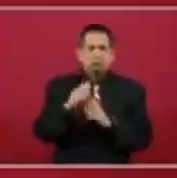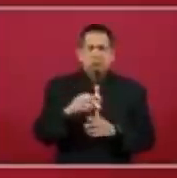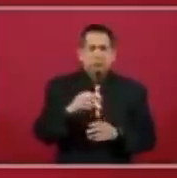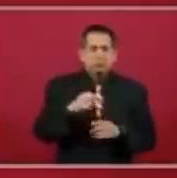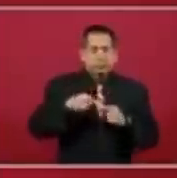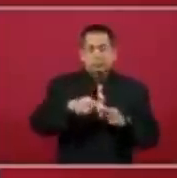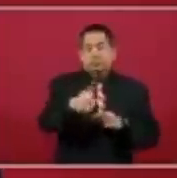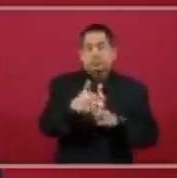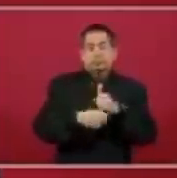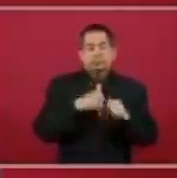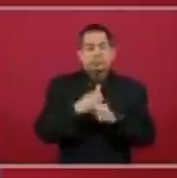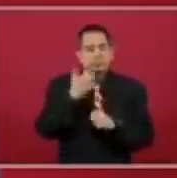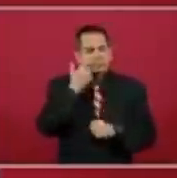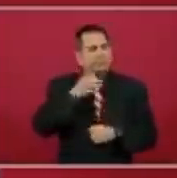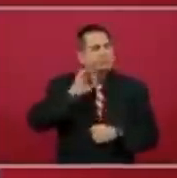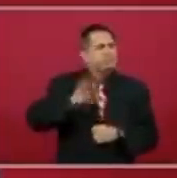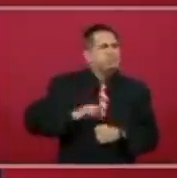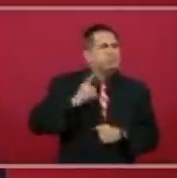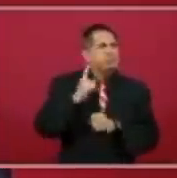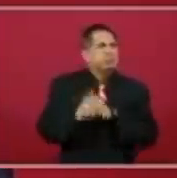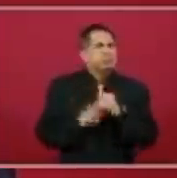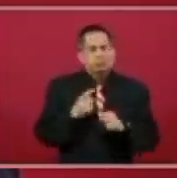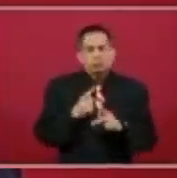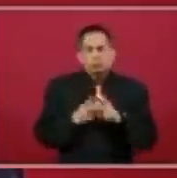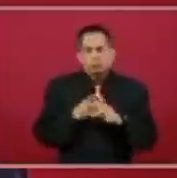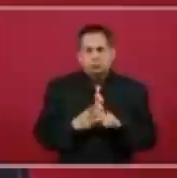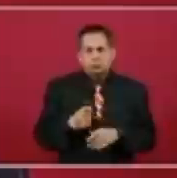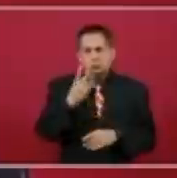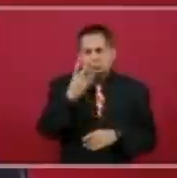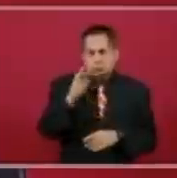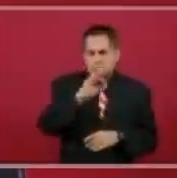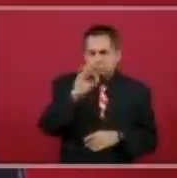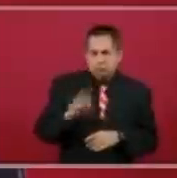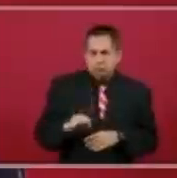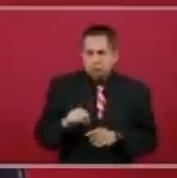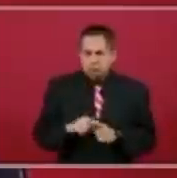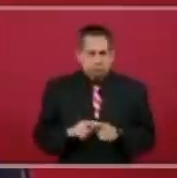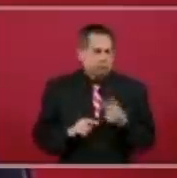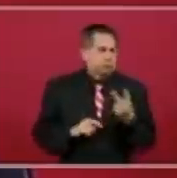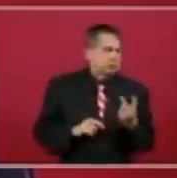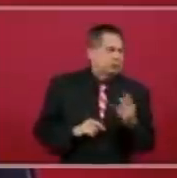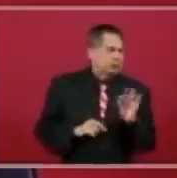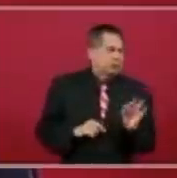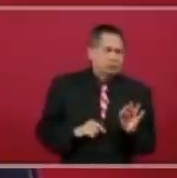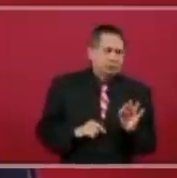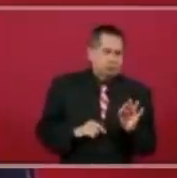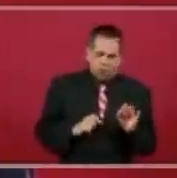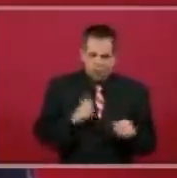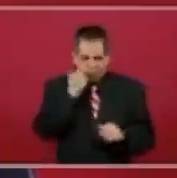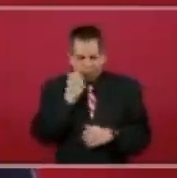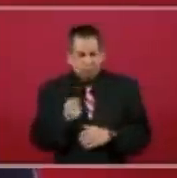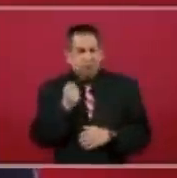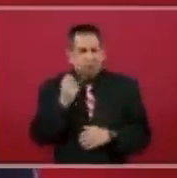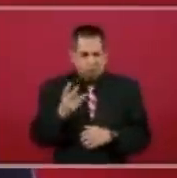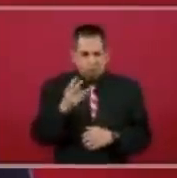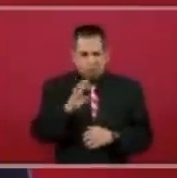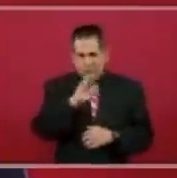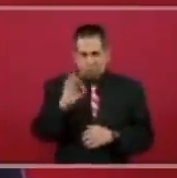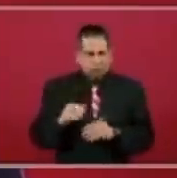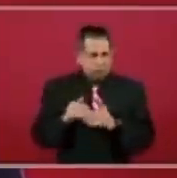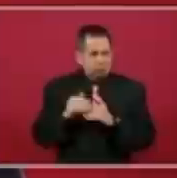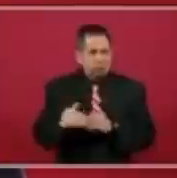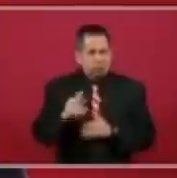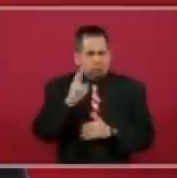tasa promedio anual del 4%, no del 2%. No.